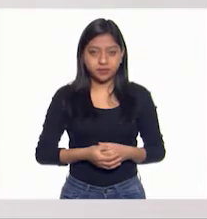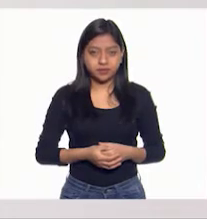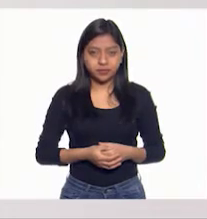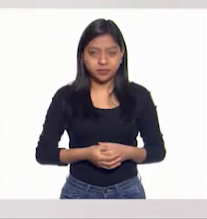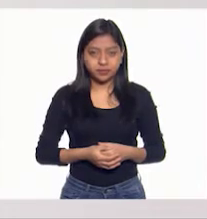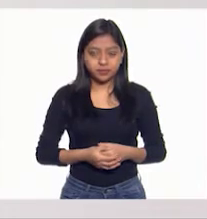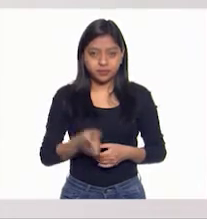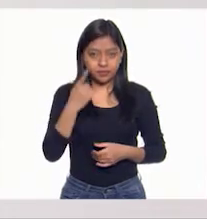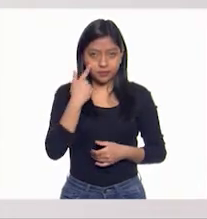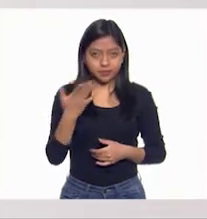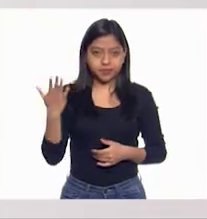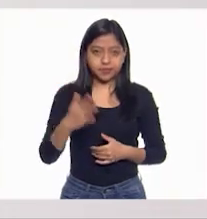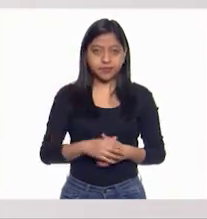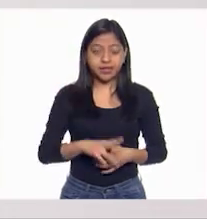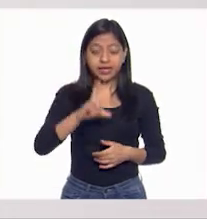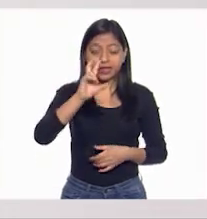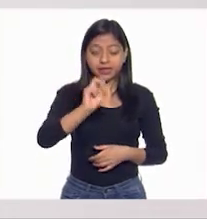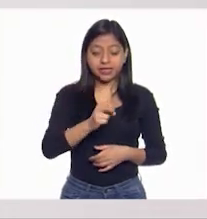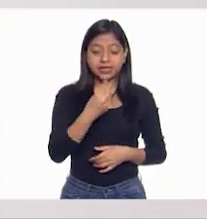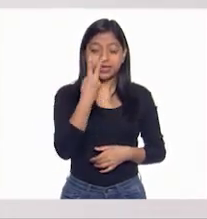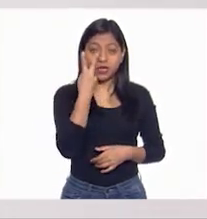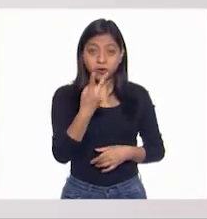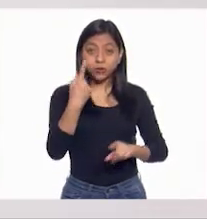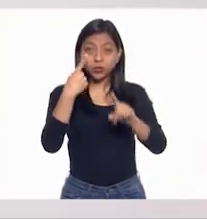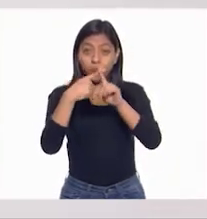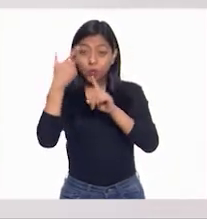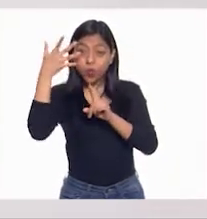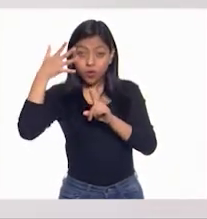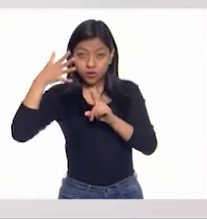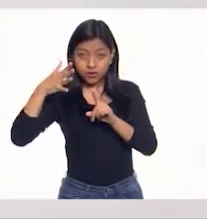multiplicar 32 por 10.